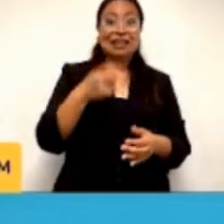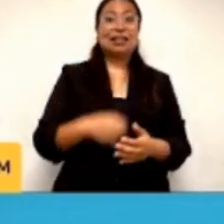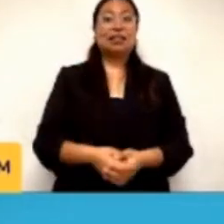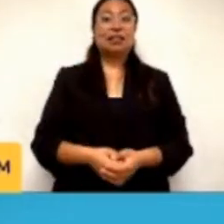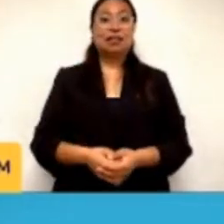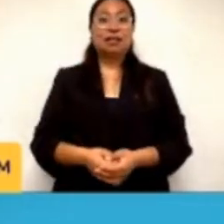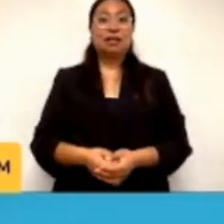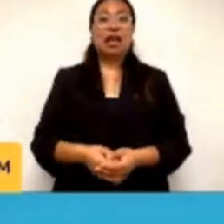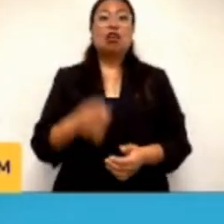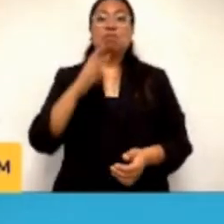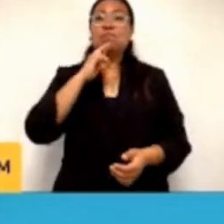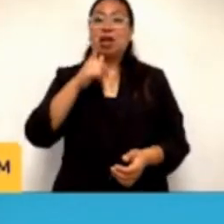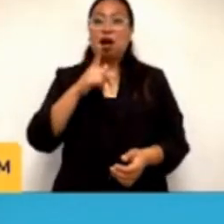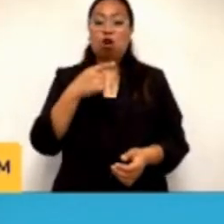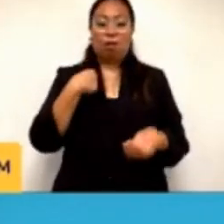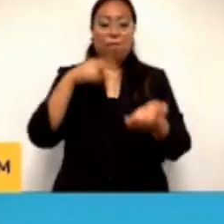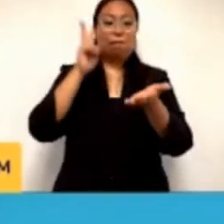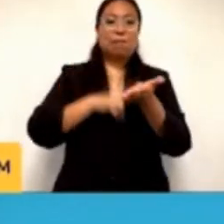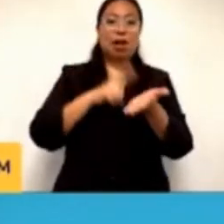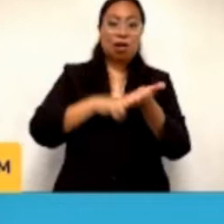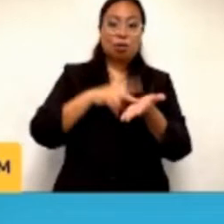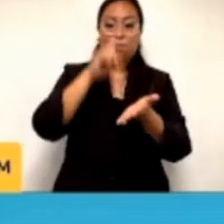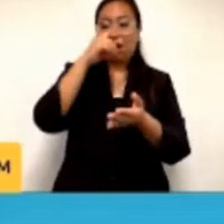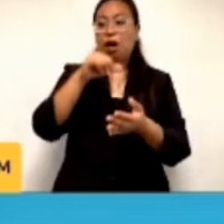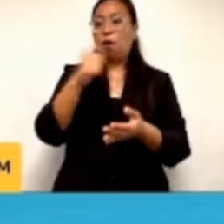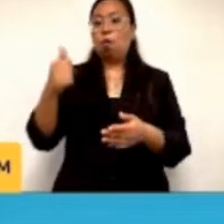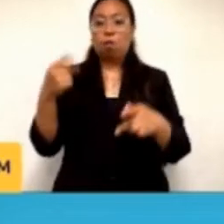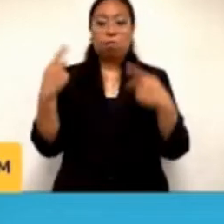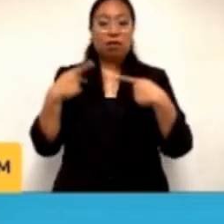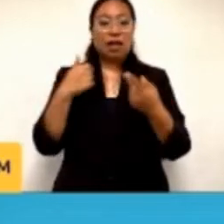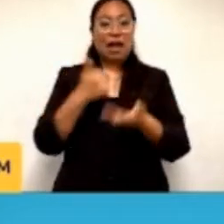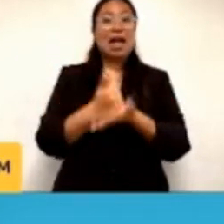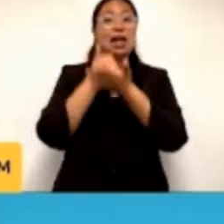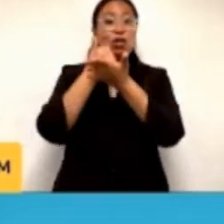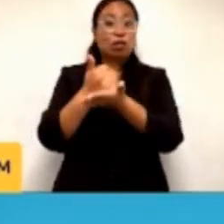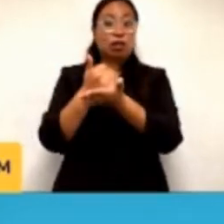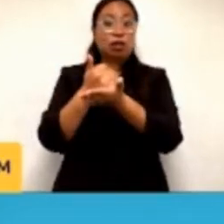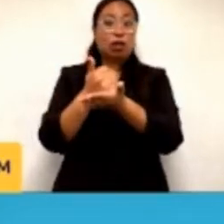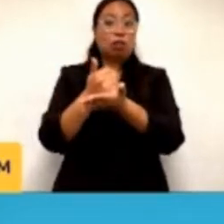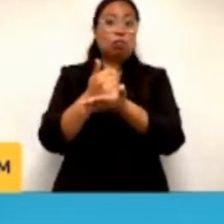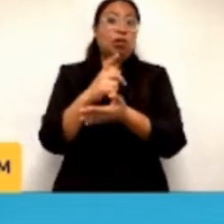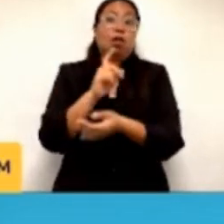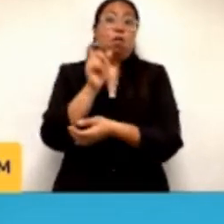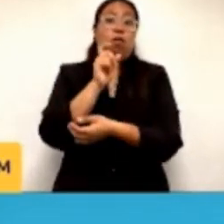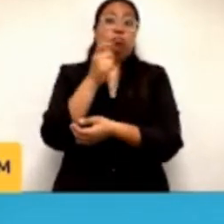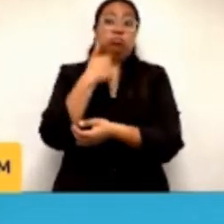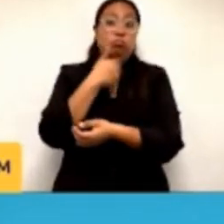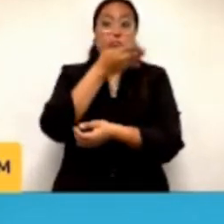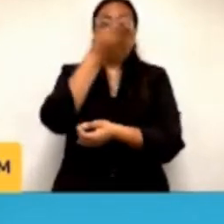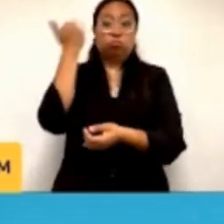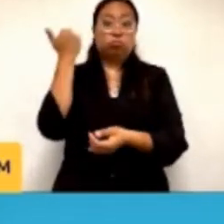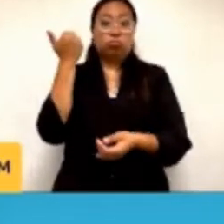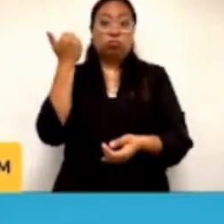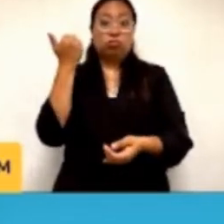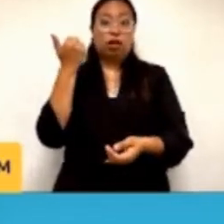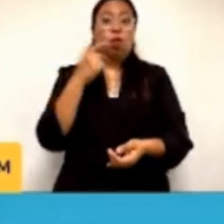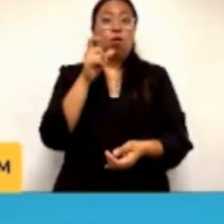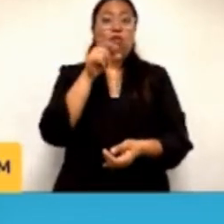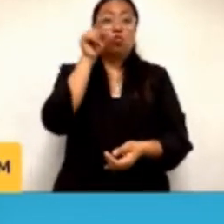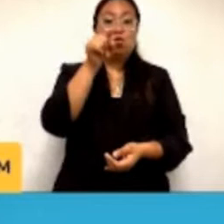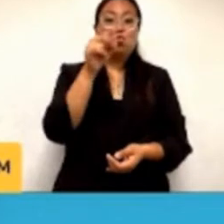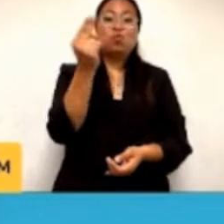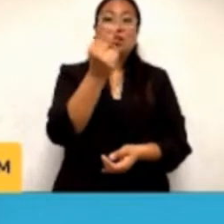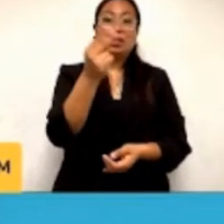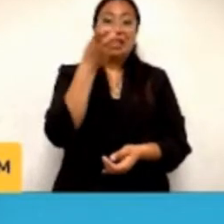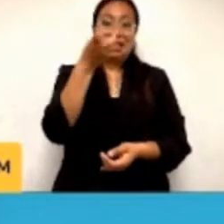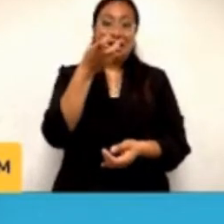de generarle valor a otras personas porque nunca sabes cuándo probablemente vas a necesitar tú ese